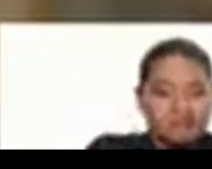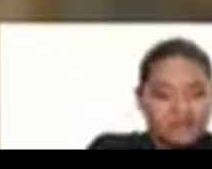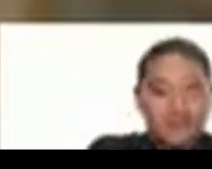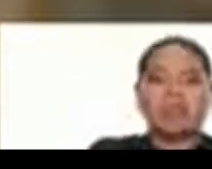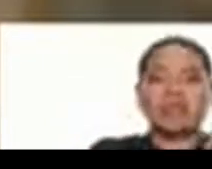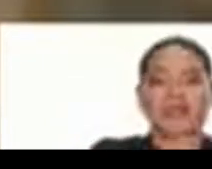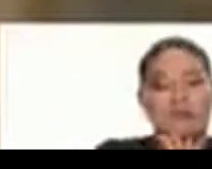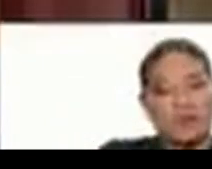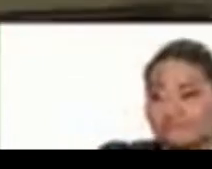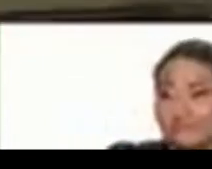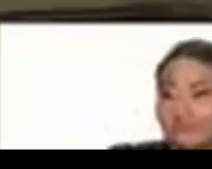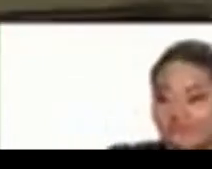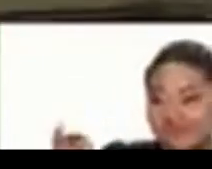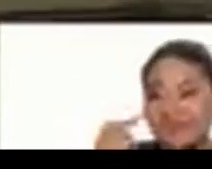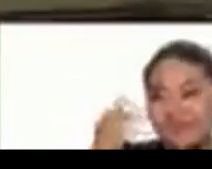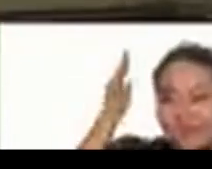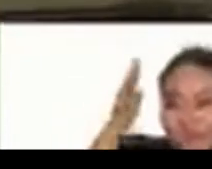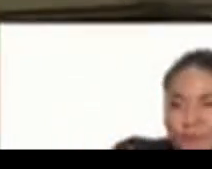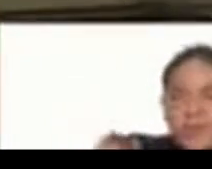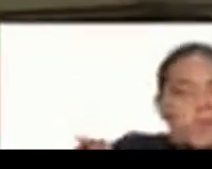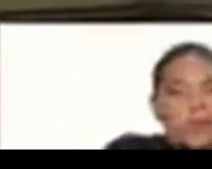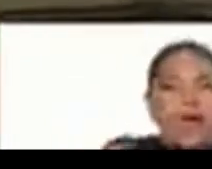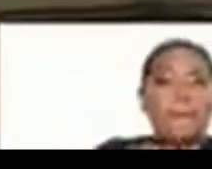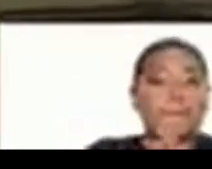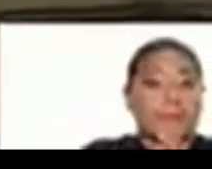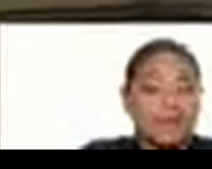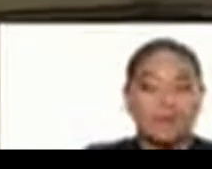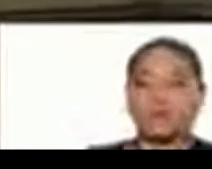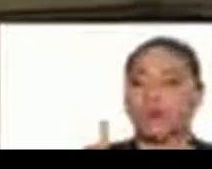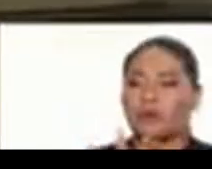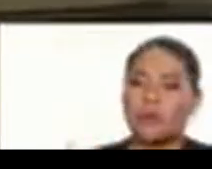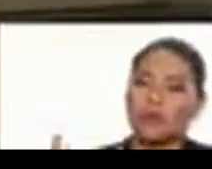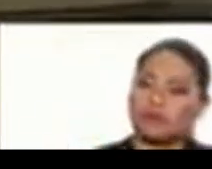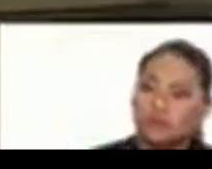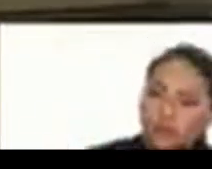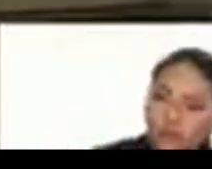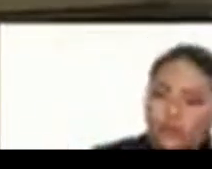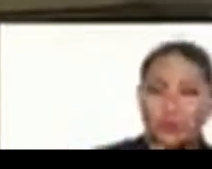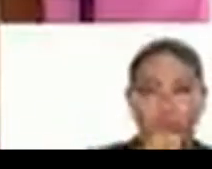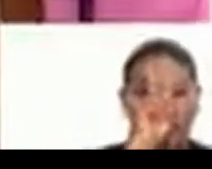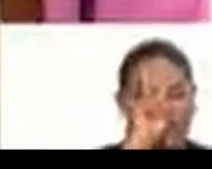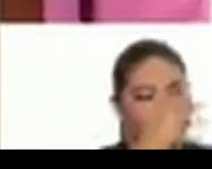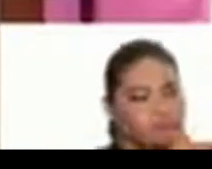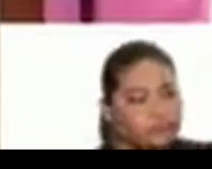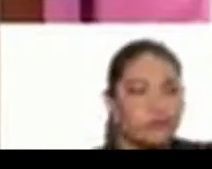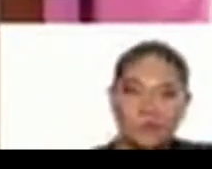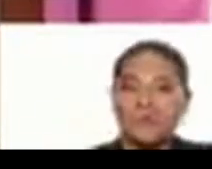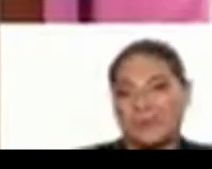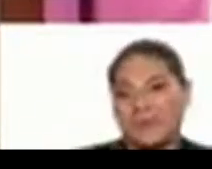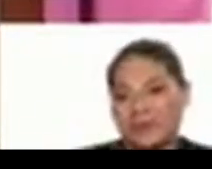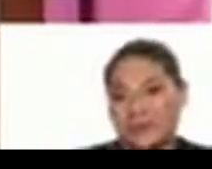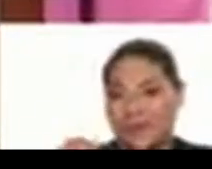y cooperación. Y socio comprometido con el desarrollo e integración de nuestros países, así como